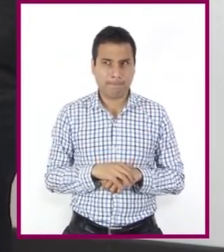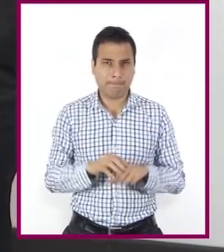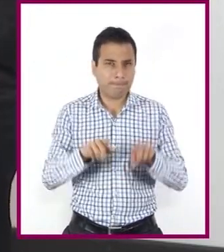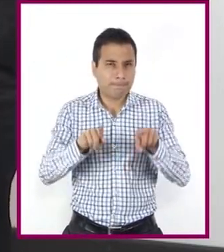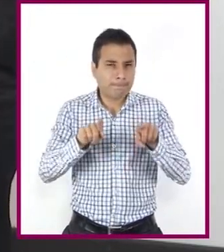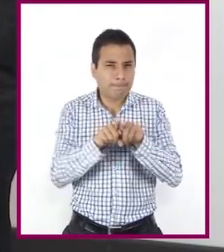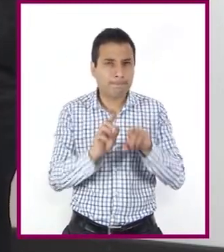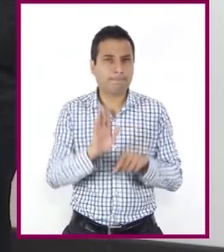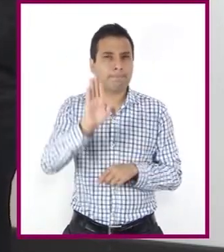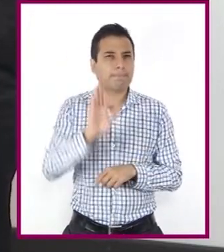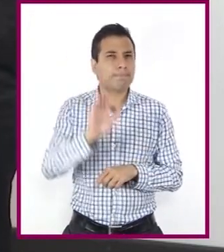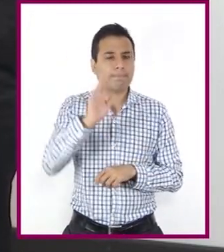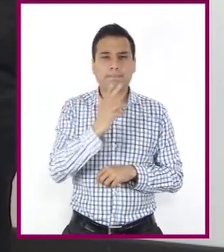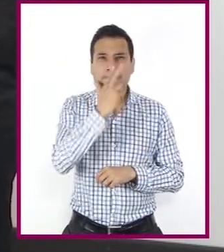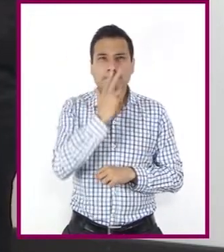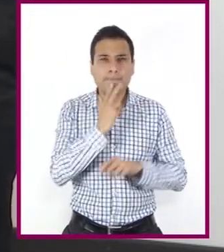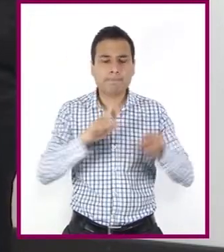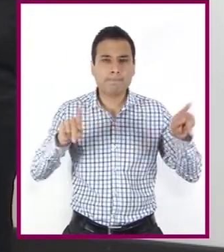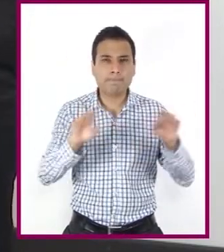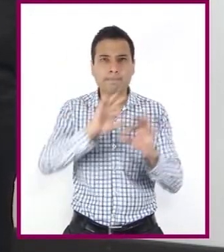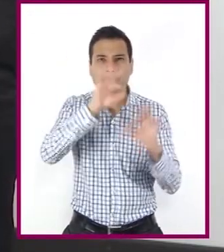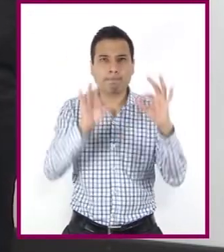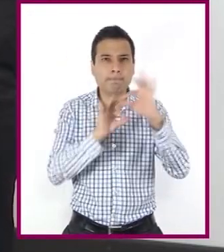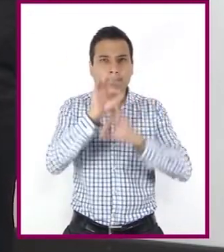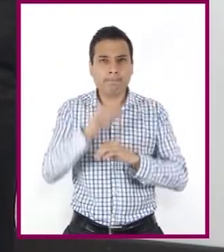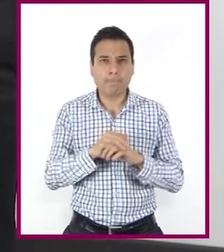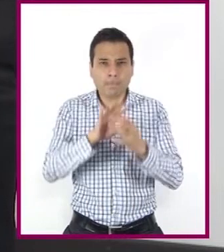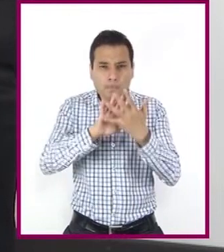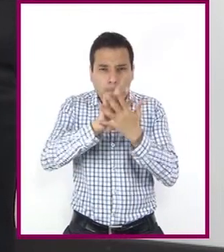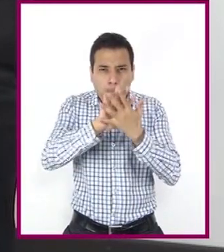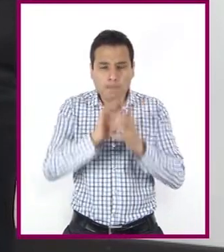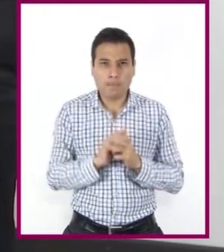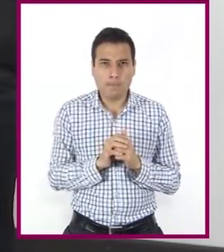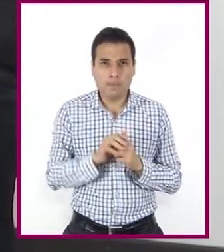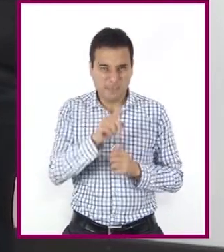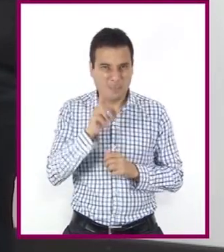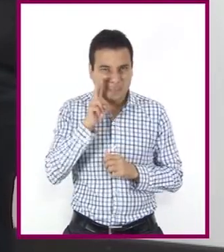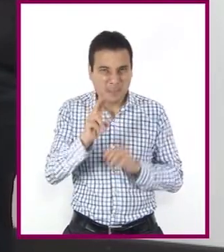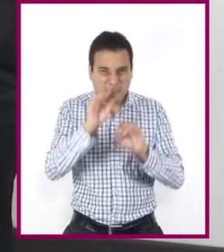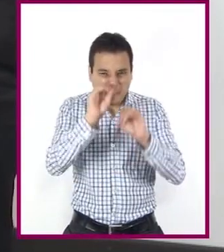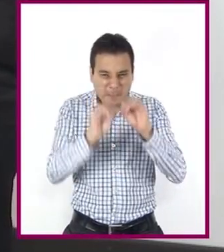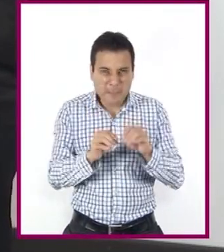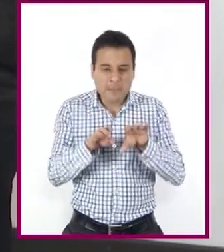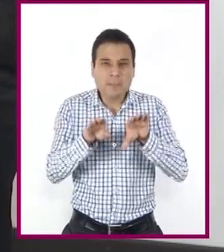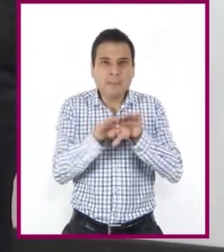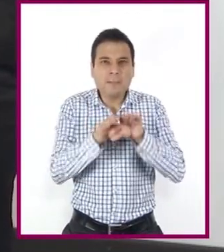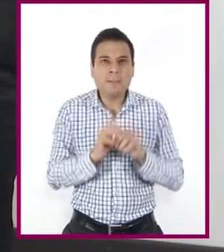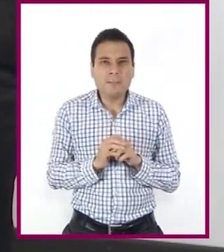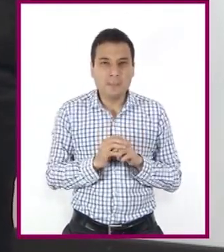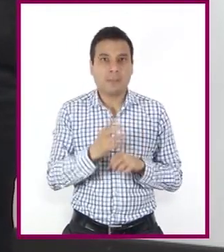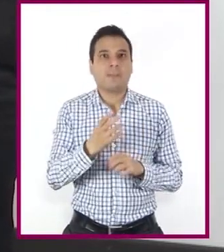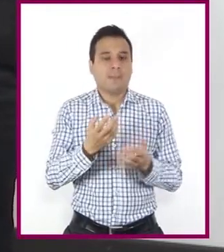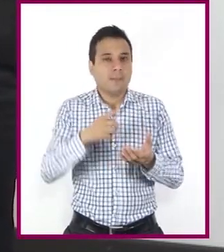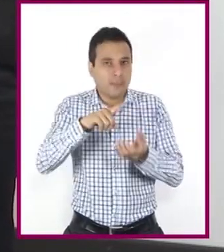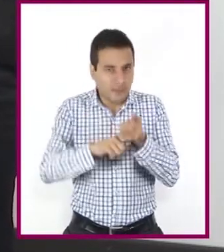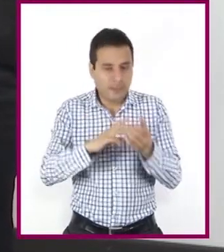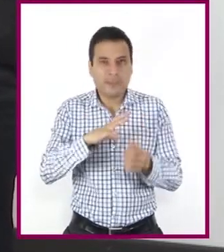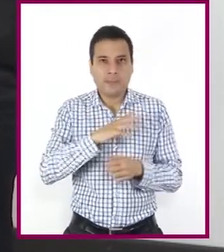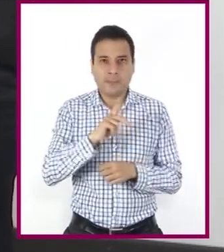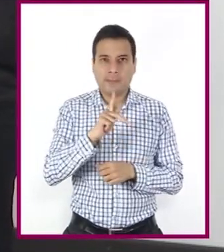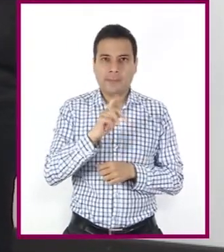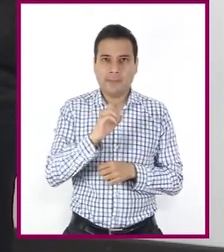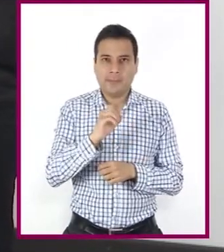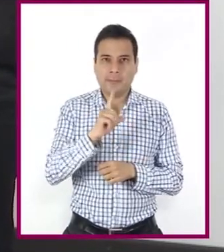panal de abejas? Puede notar que la construcción de esta colmena está realizada con polígonos, específicamente